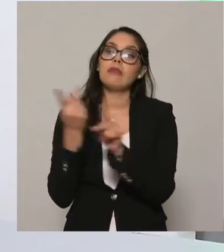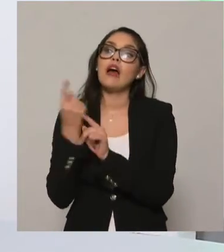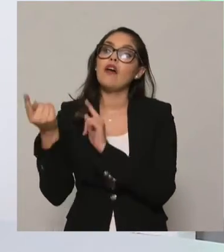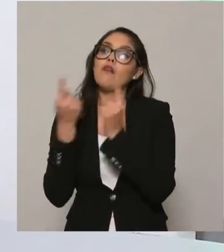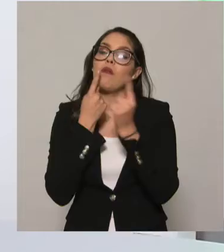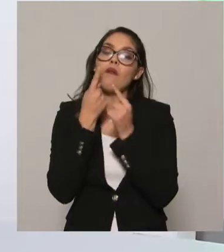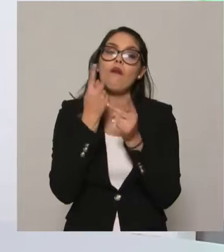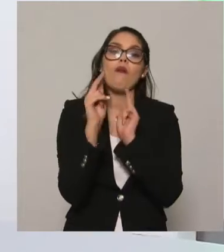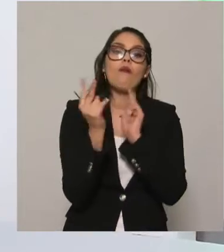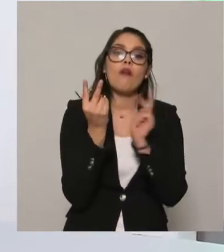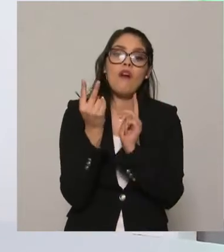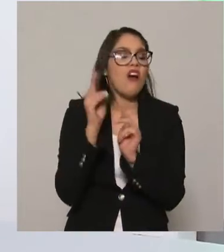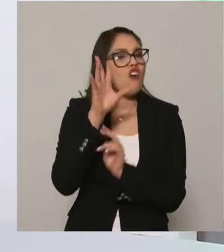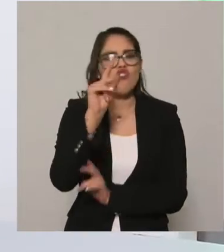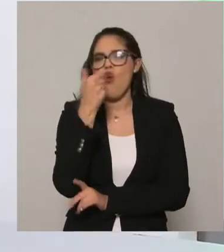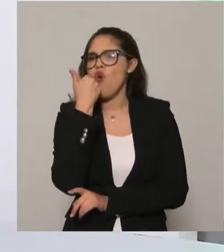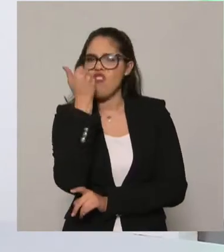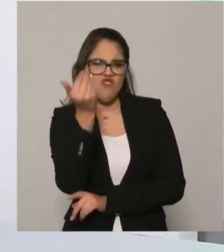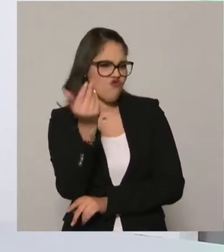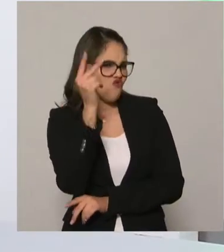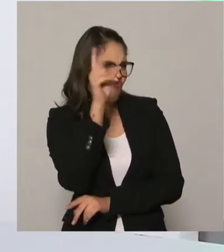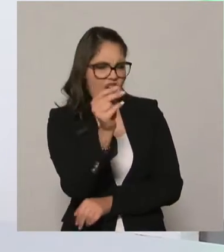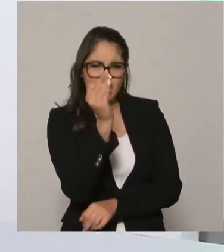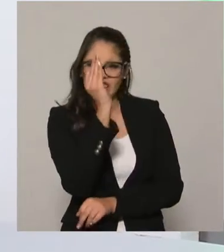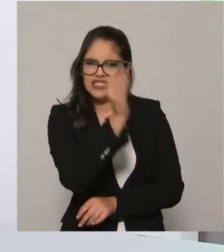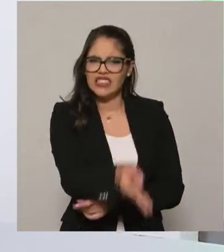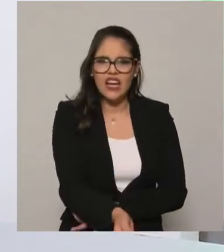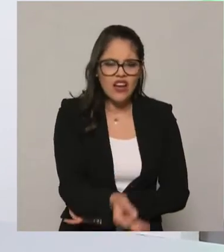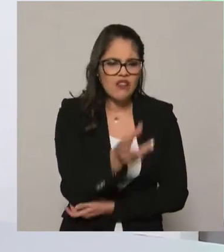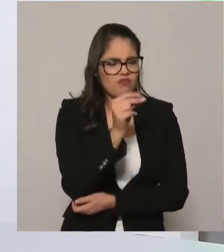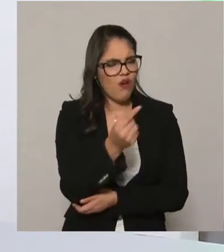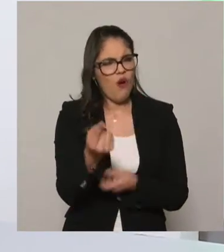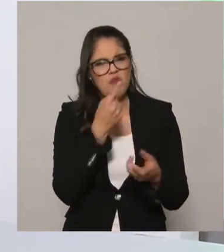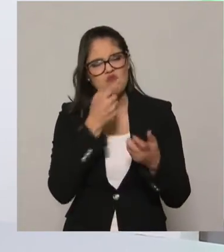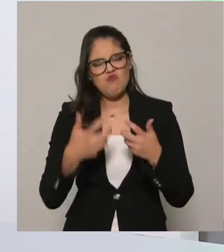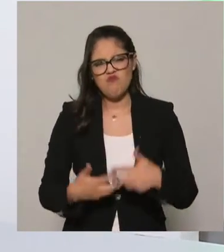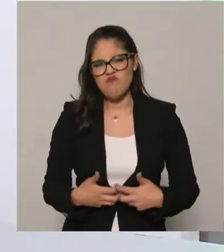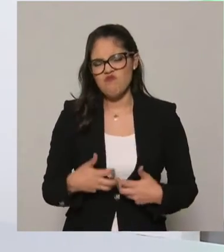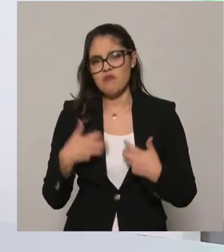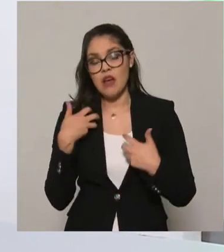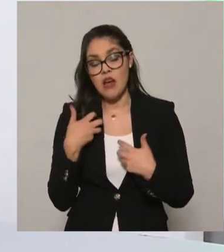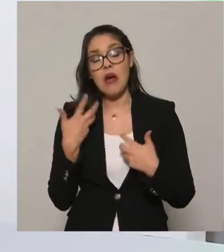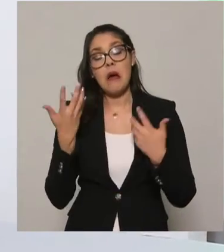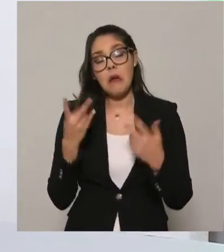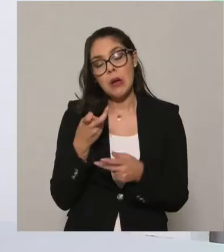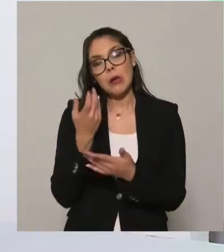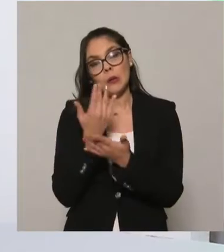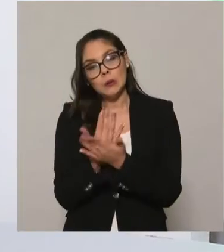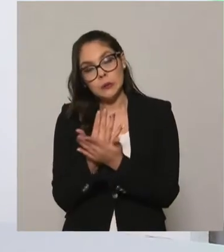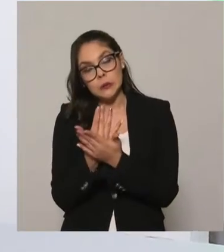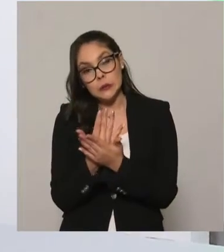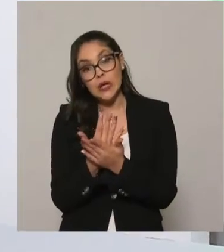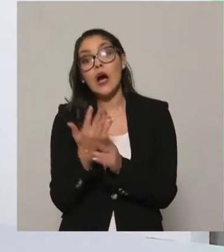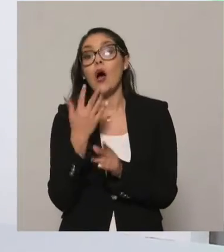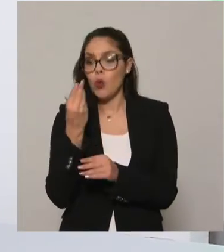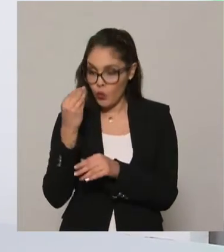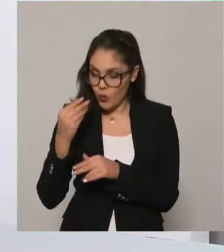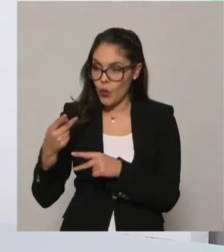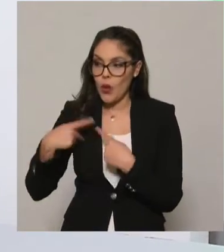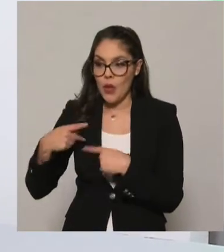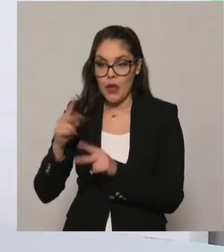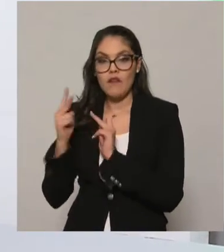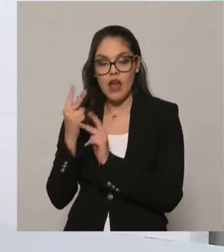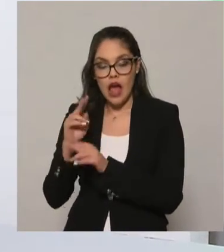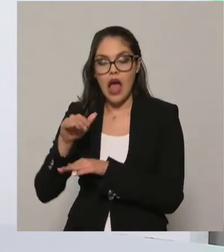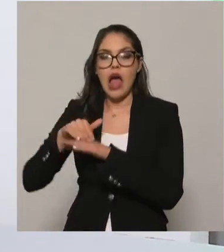de Joco que se oponen al desarrollo, a la ampliación de la Línea 3 del Metrobús. Bueno, ya la mayoría de los vecinos